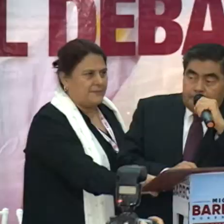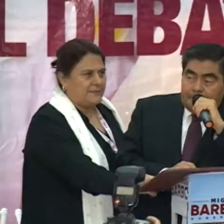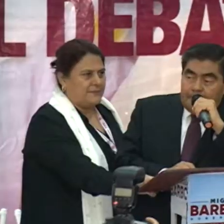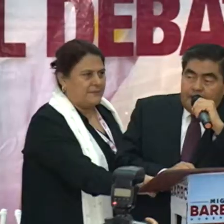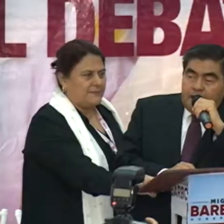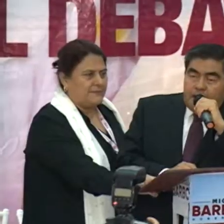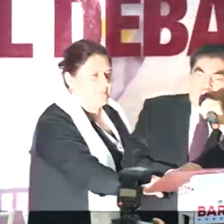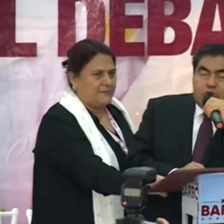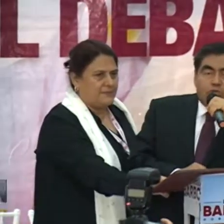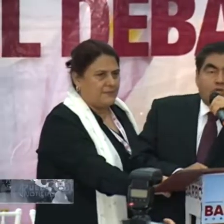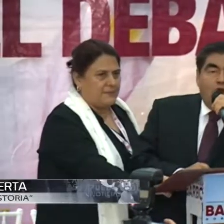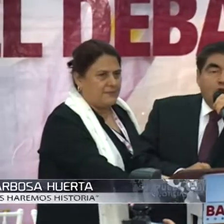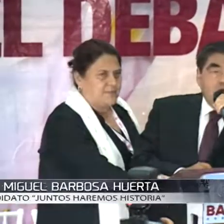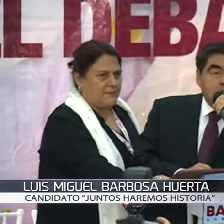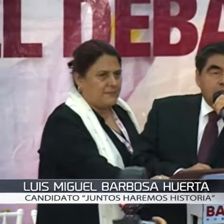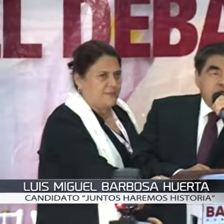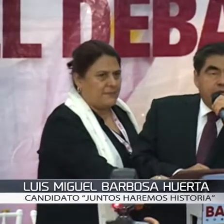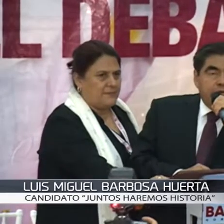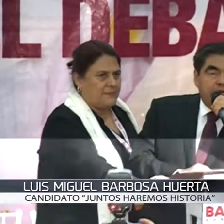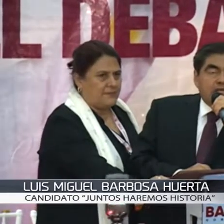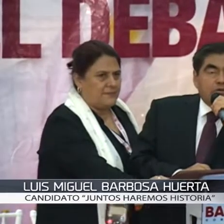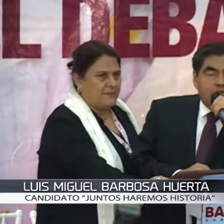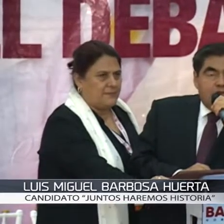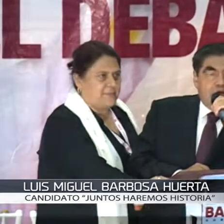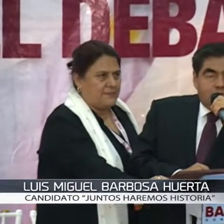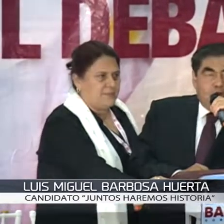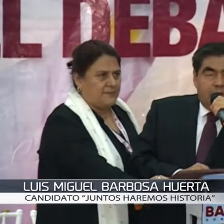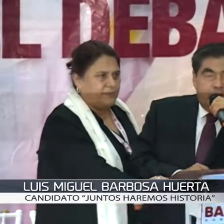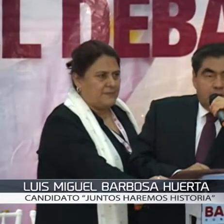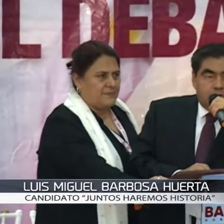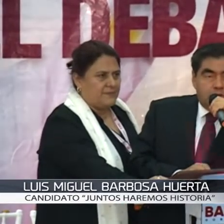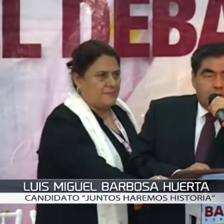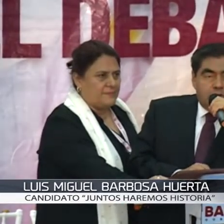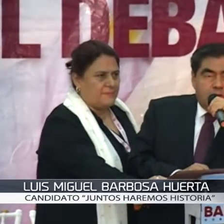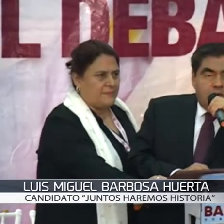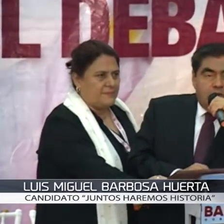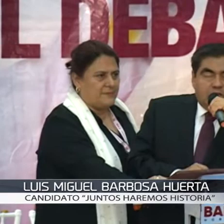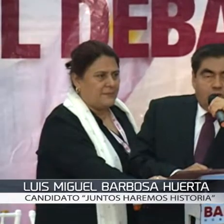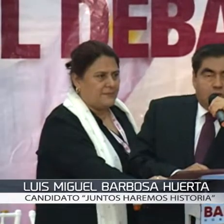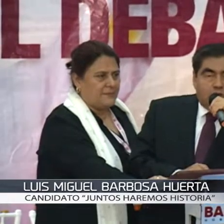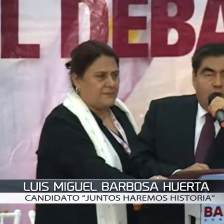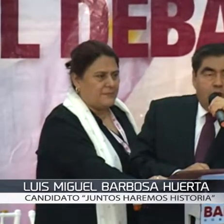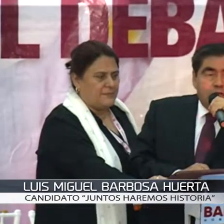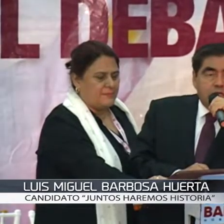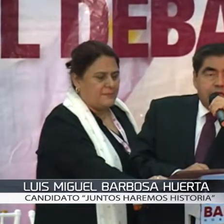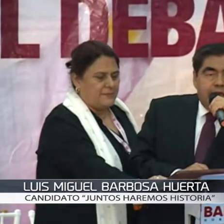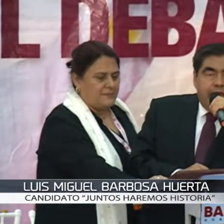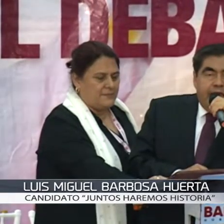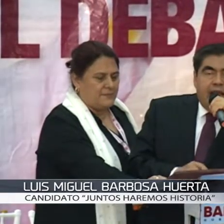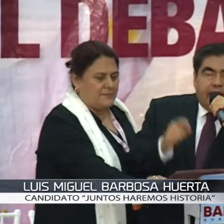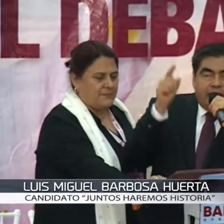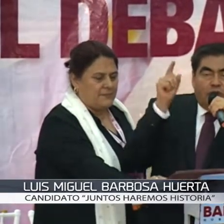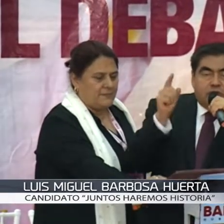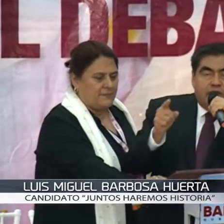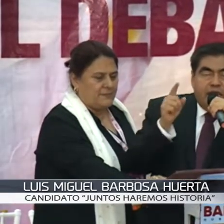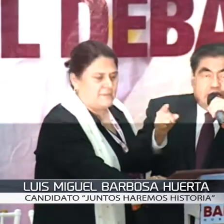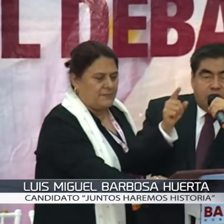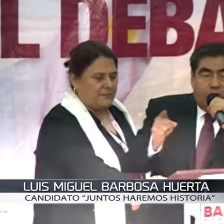reconciliación. La solución es la unidad de los poblanos. La solución es